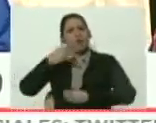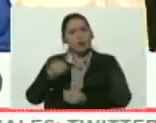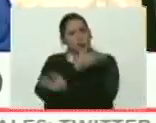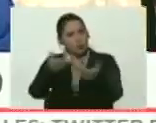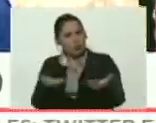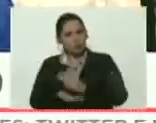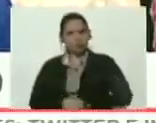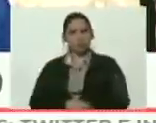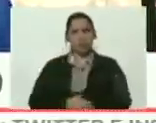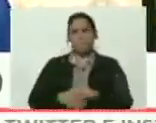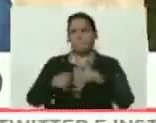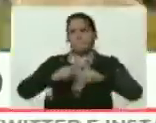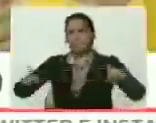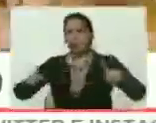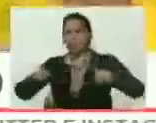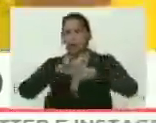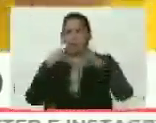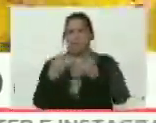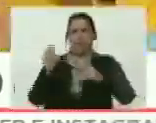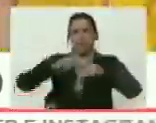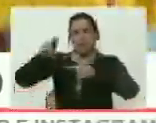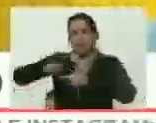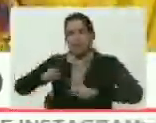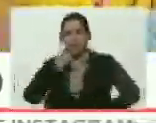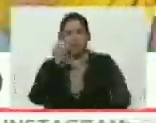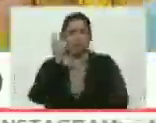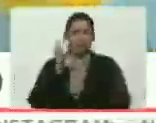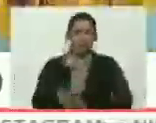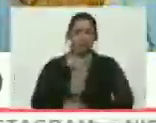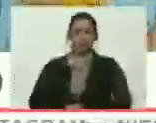juventud, para la familia, para los niños y niñas.